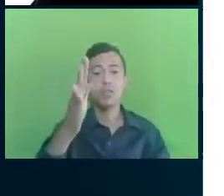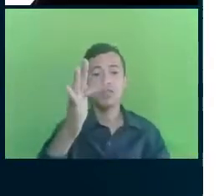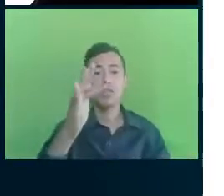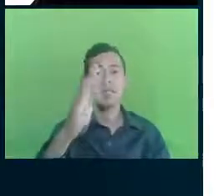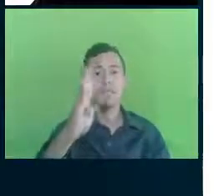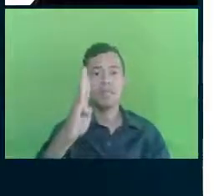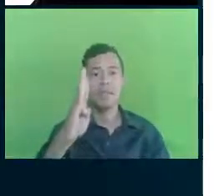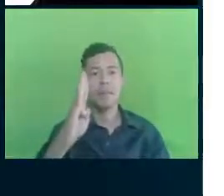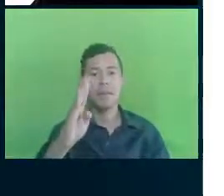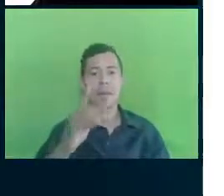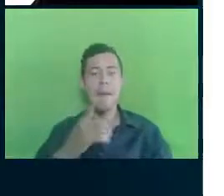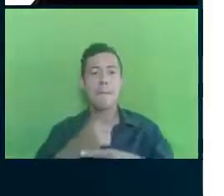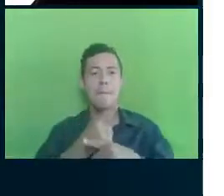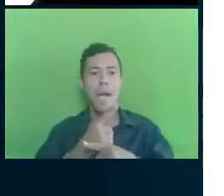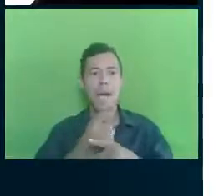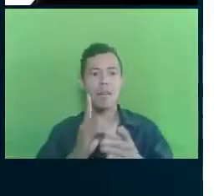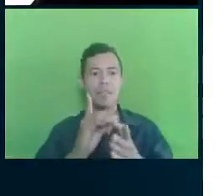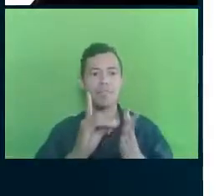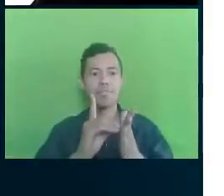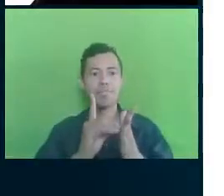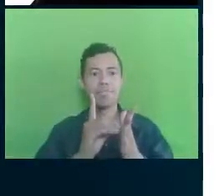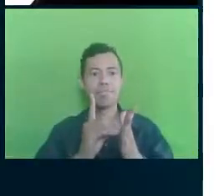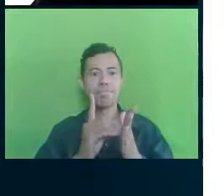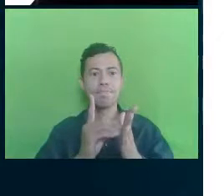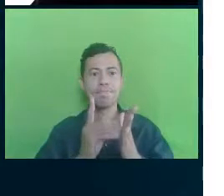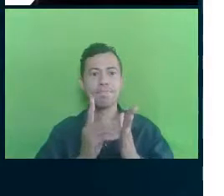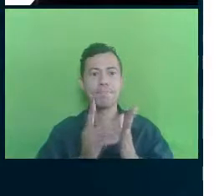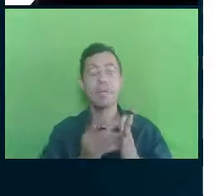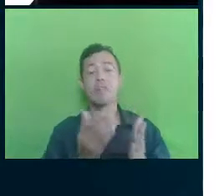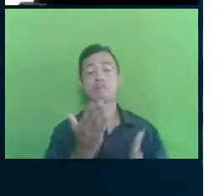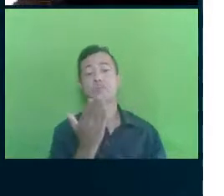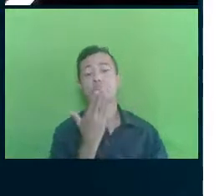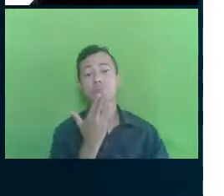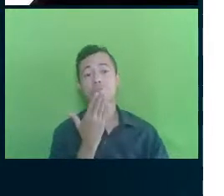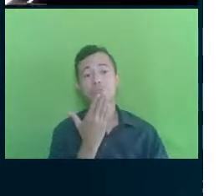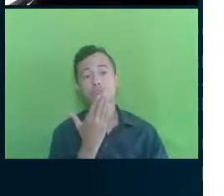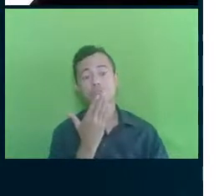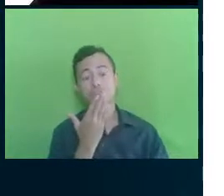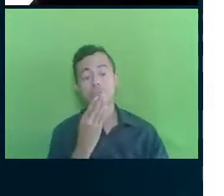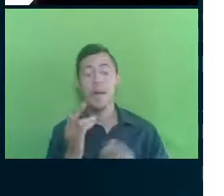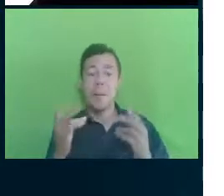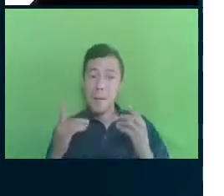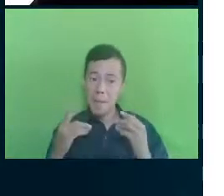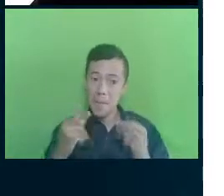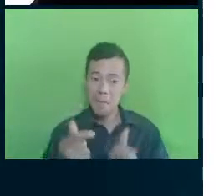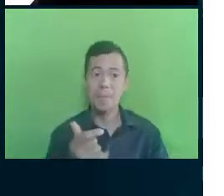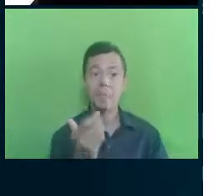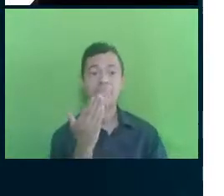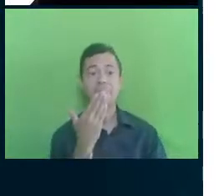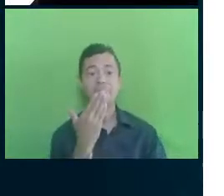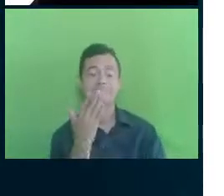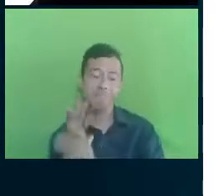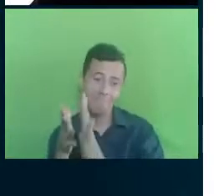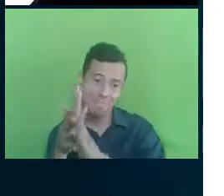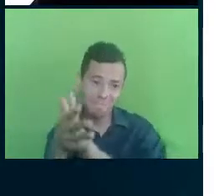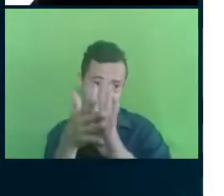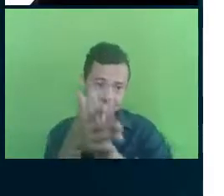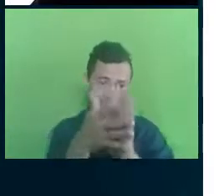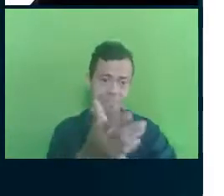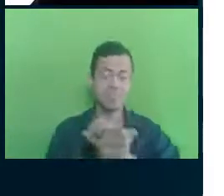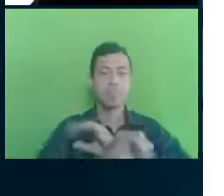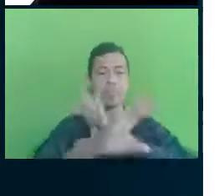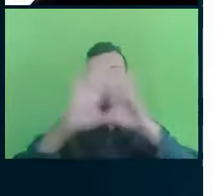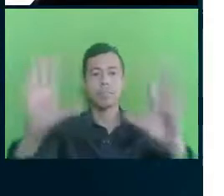de 1000 terabits por segundo. Es un ancho de banda considerable, una velocidad considerable para que la información se mueva. Si